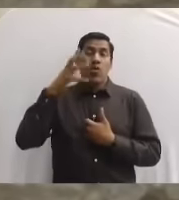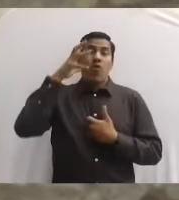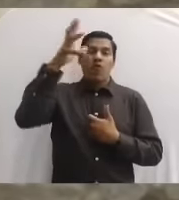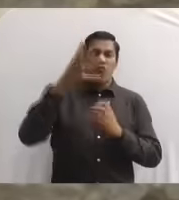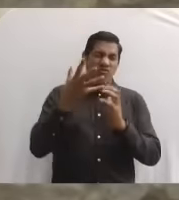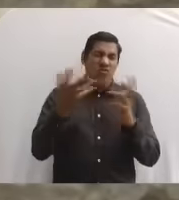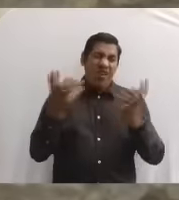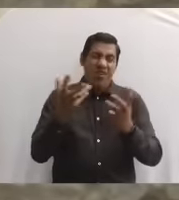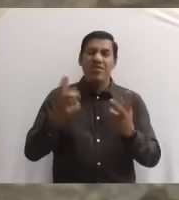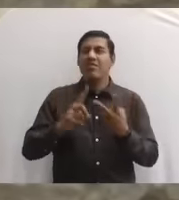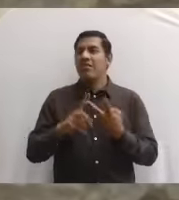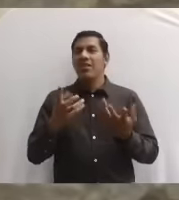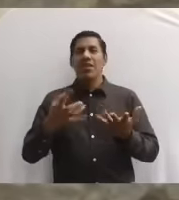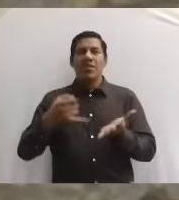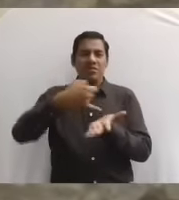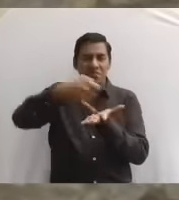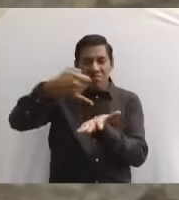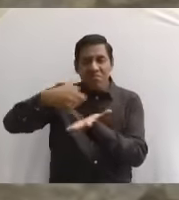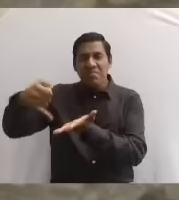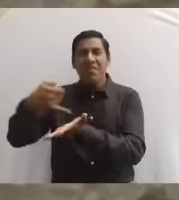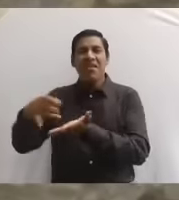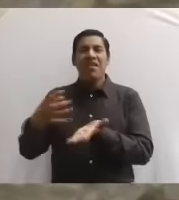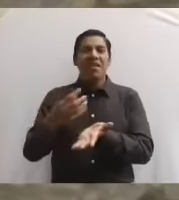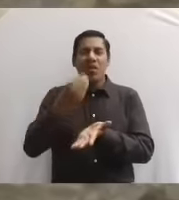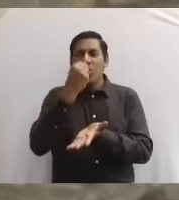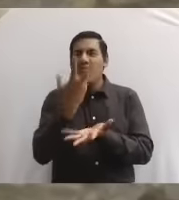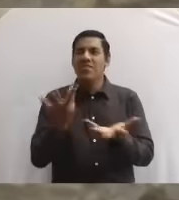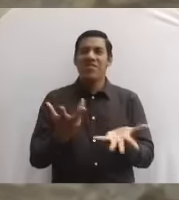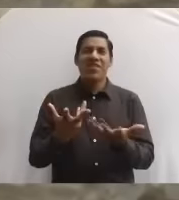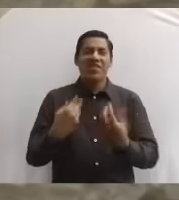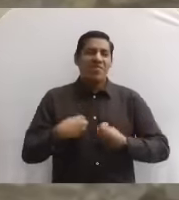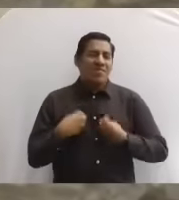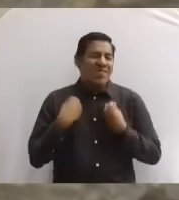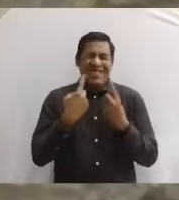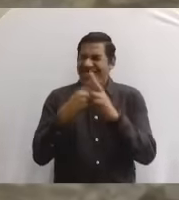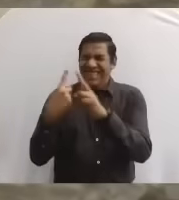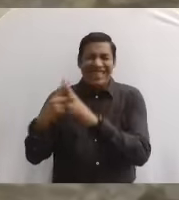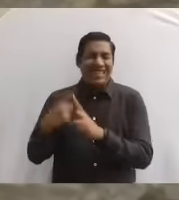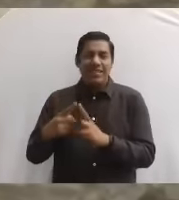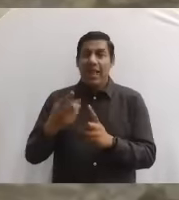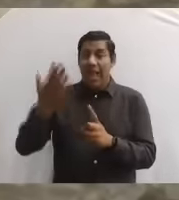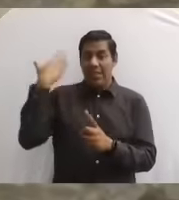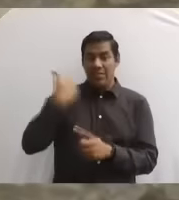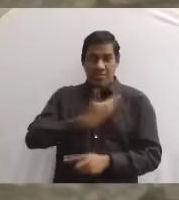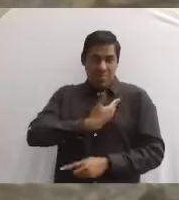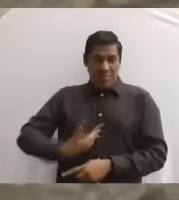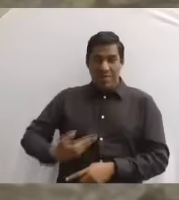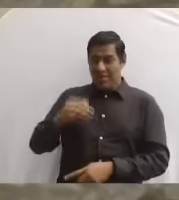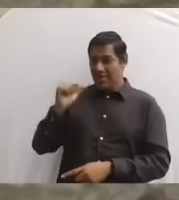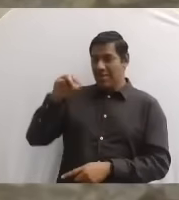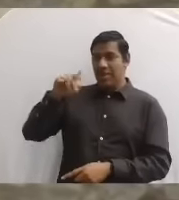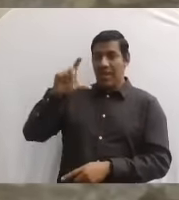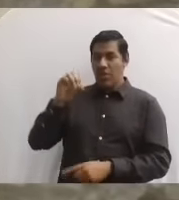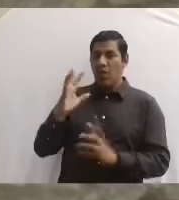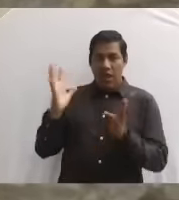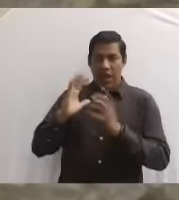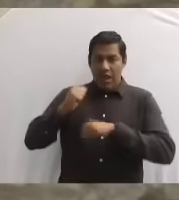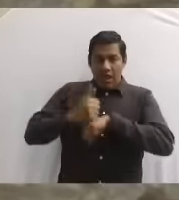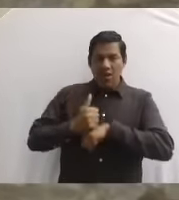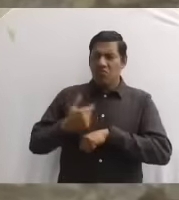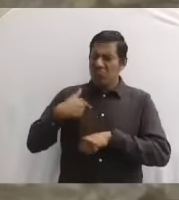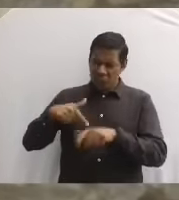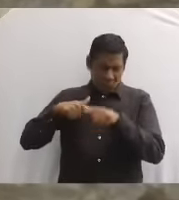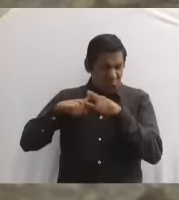Vida, Apoyo al Campo. Todo lo que ha hecho el presidente se va a mantener y lo vamos a llevar a la